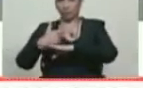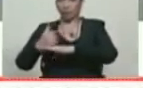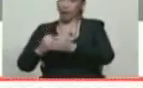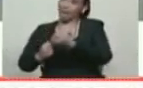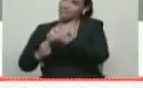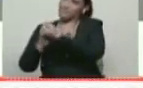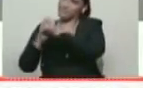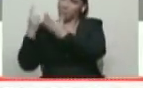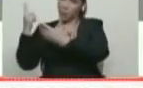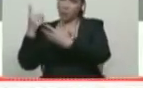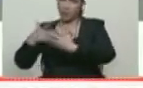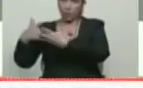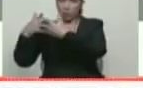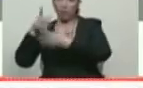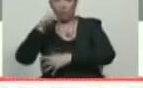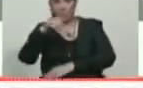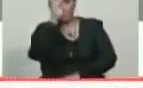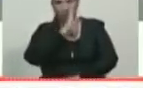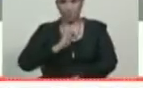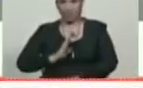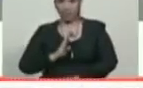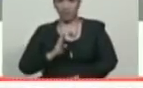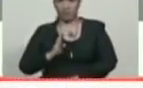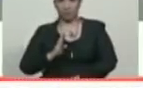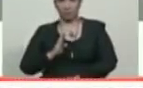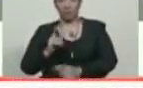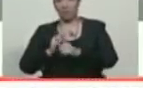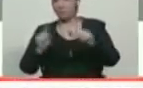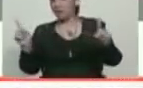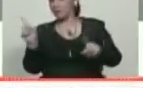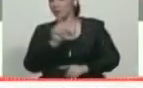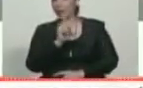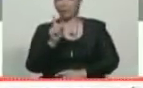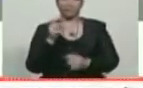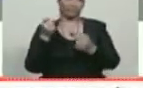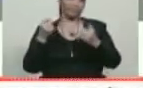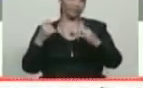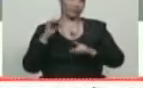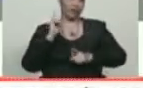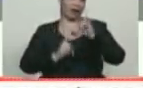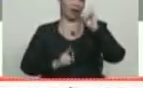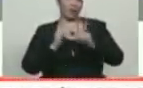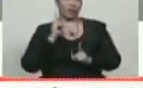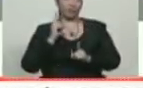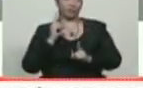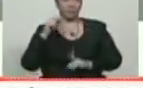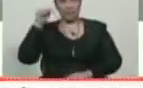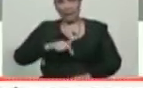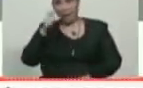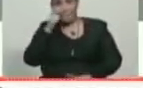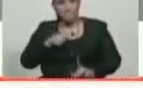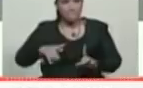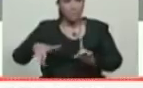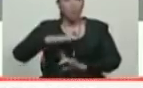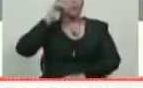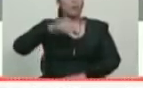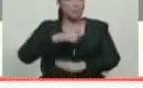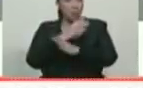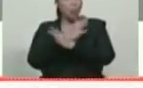gobierno brasileño. Pero no han contado con algo que este pueblo también